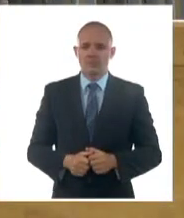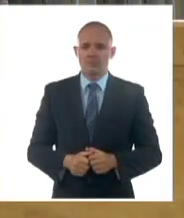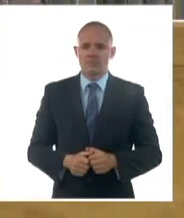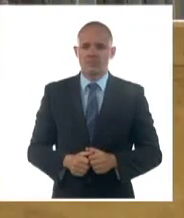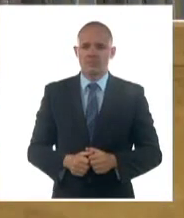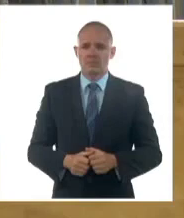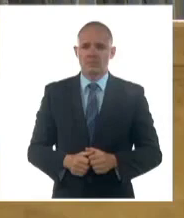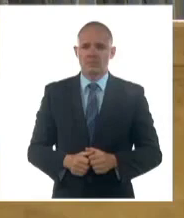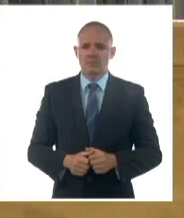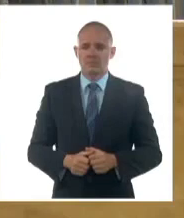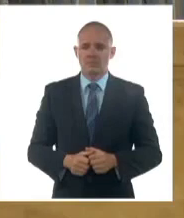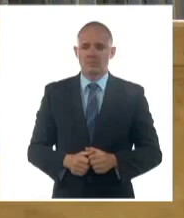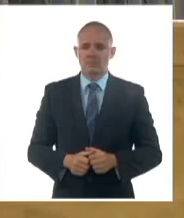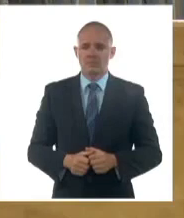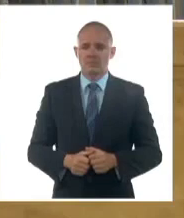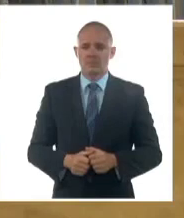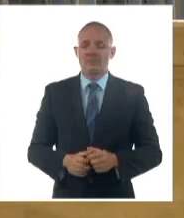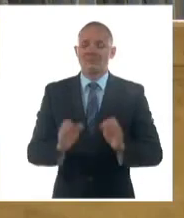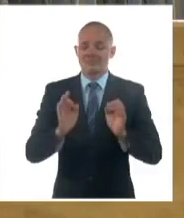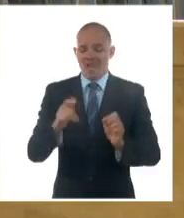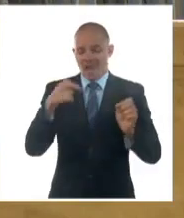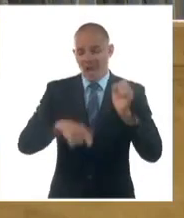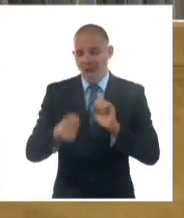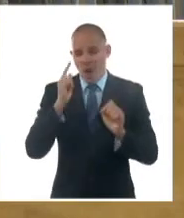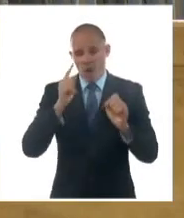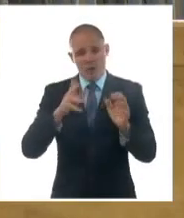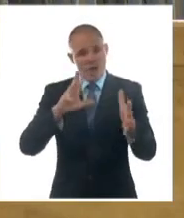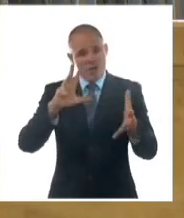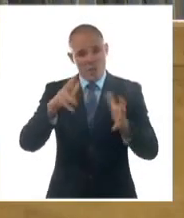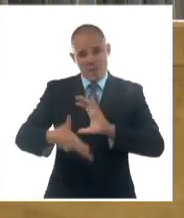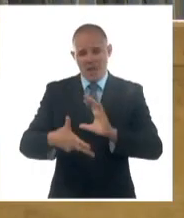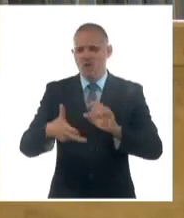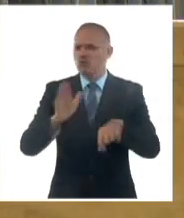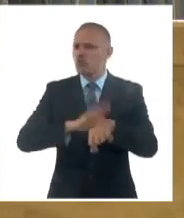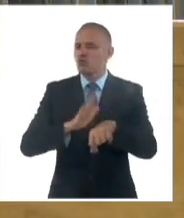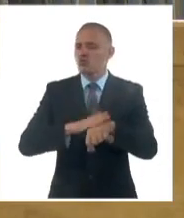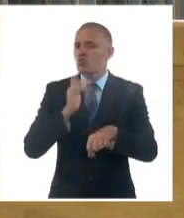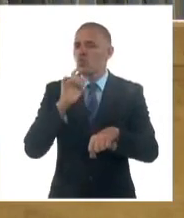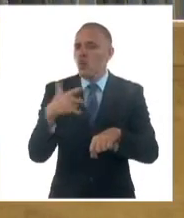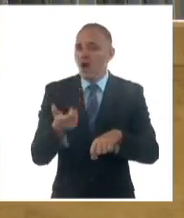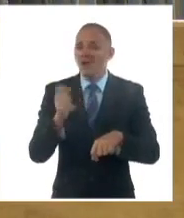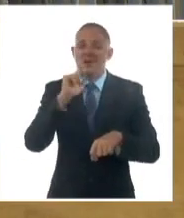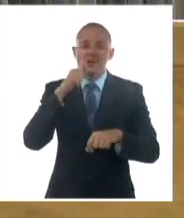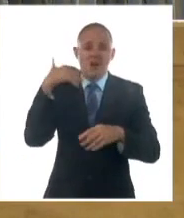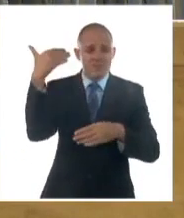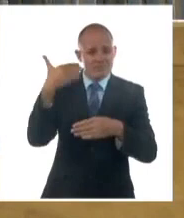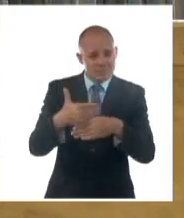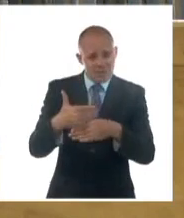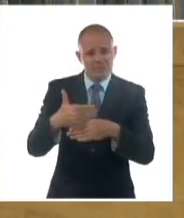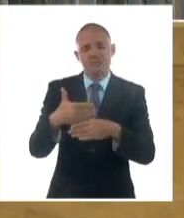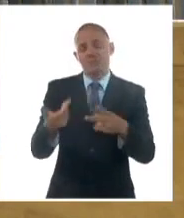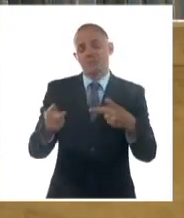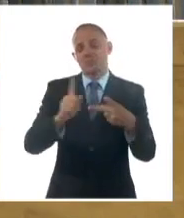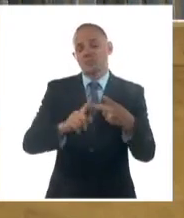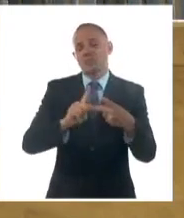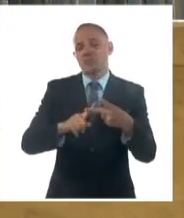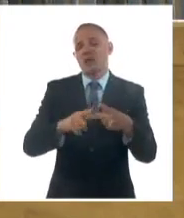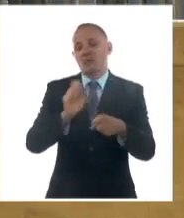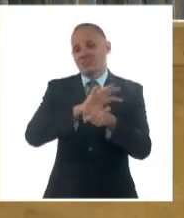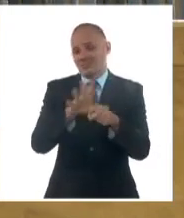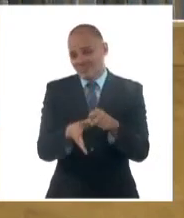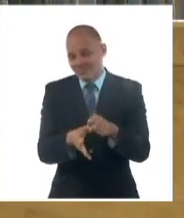la mezcla del bloqueo con la crisis de la pandemia, la actual crisis con los precios de los alimentos, el